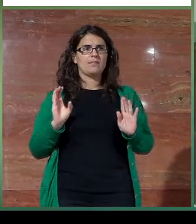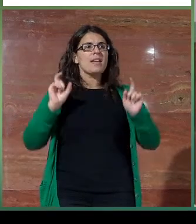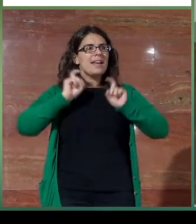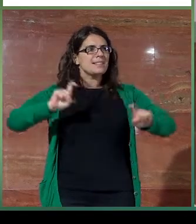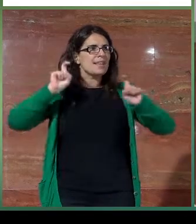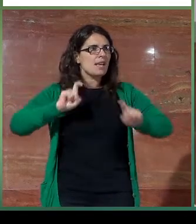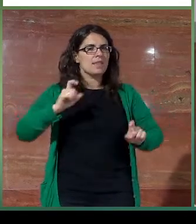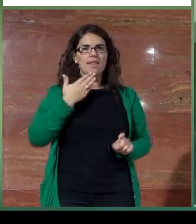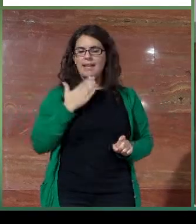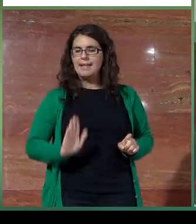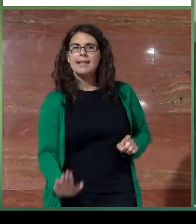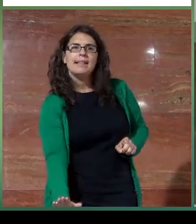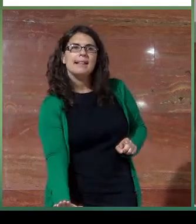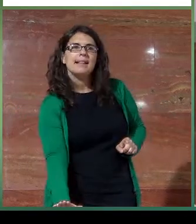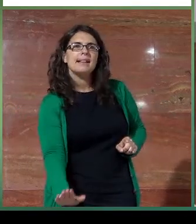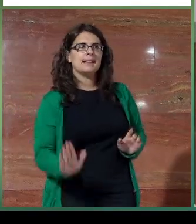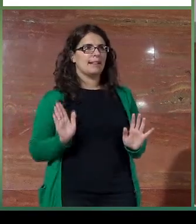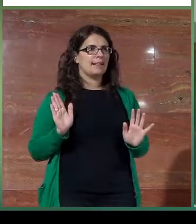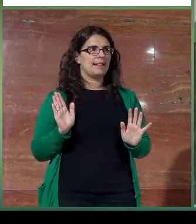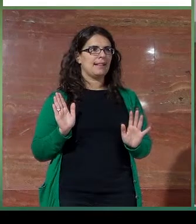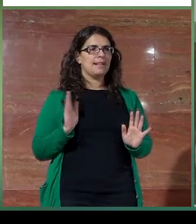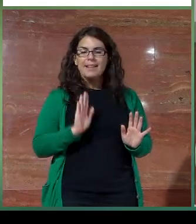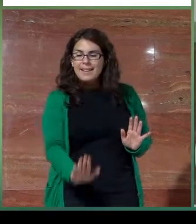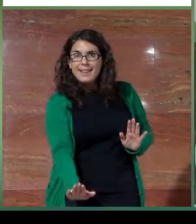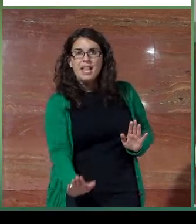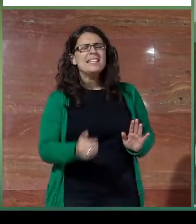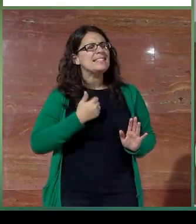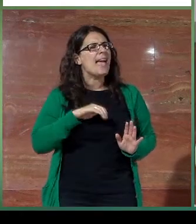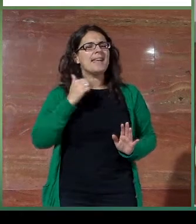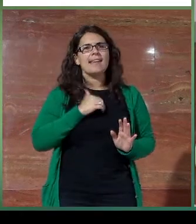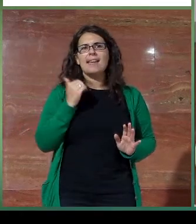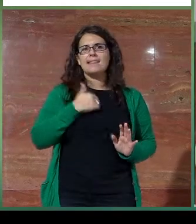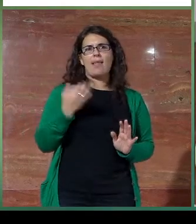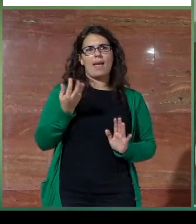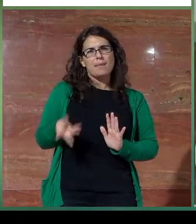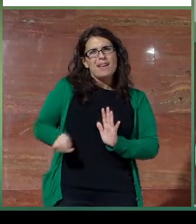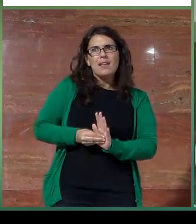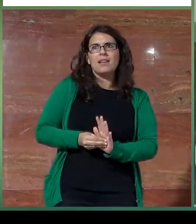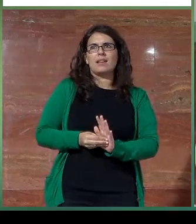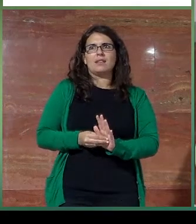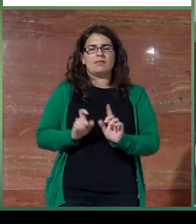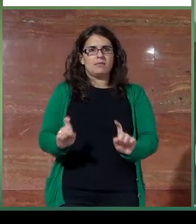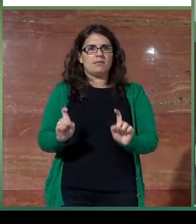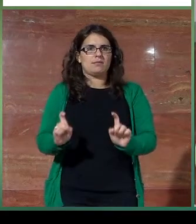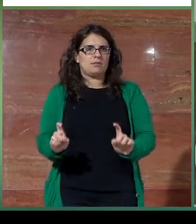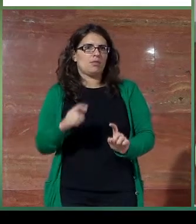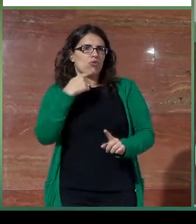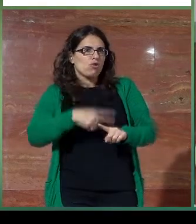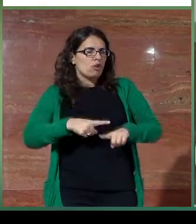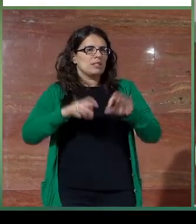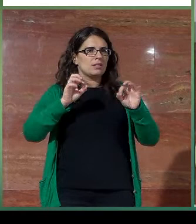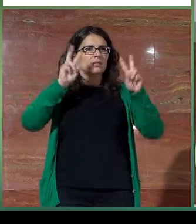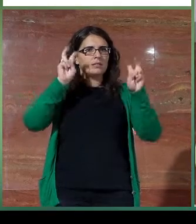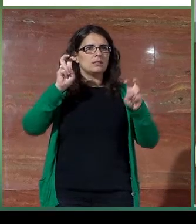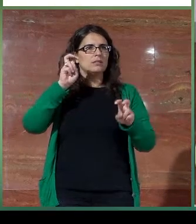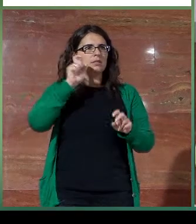niños de parvulitos, o como se llame ahora, debería tener también a chavales con discapacidad. No